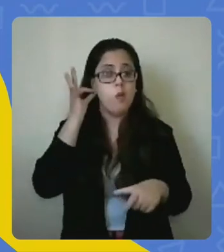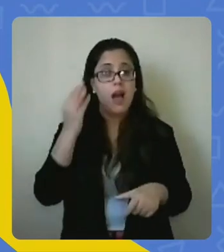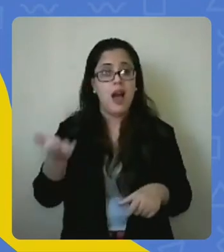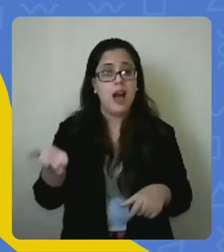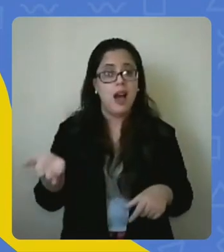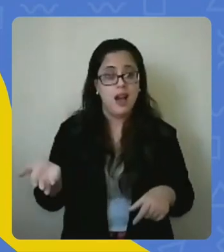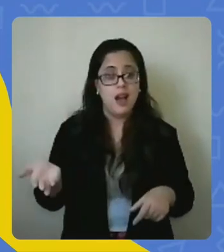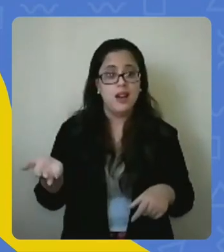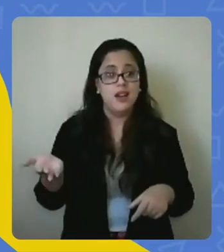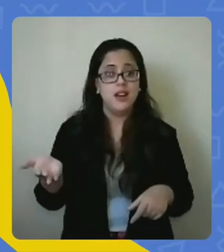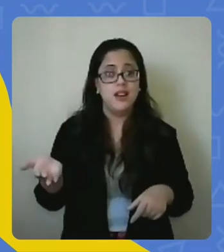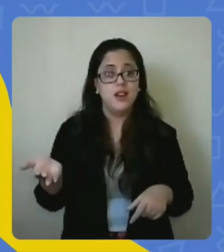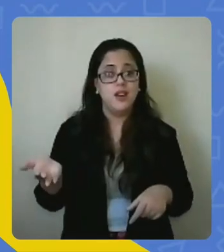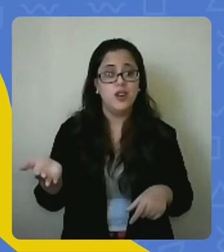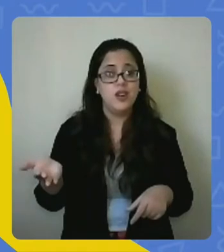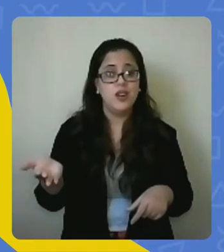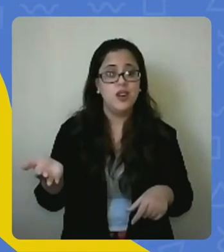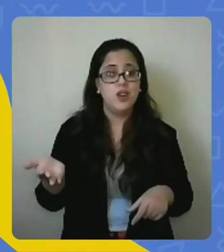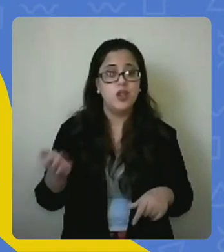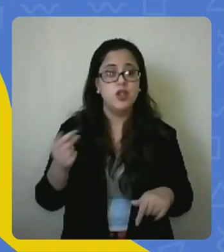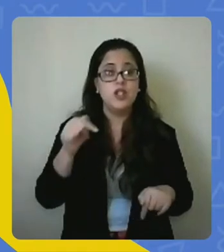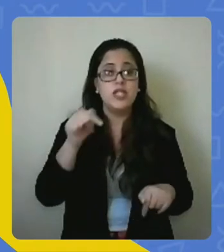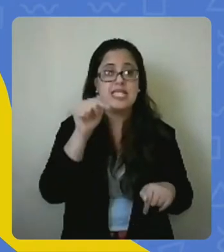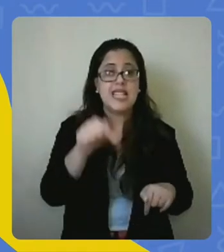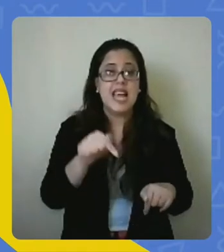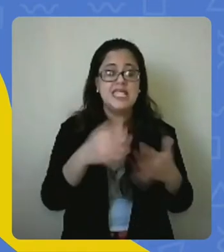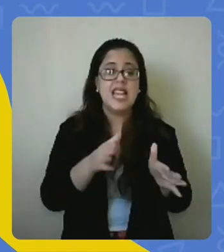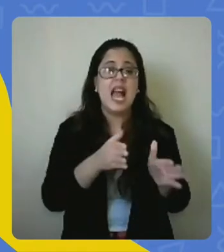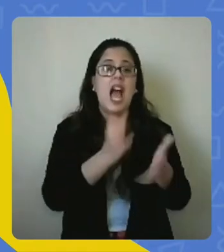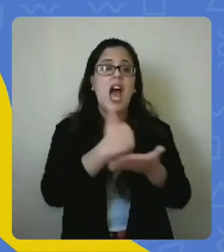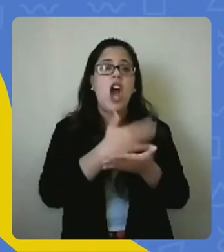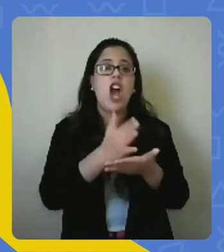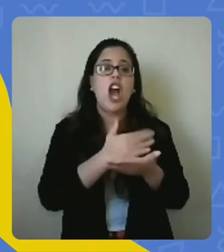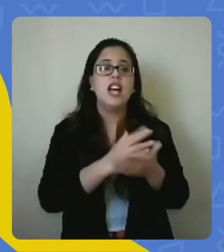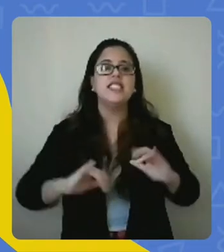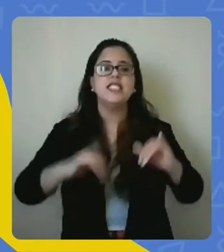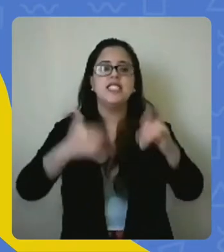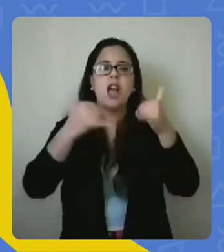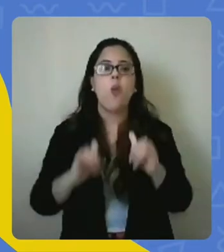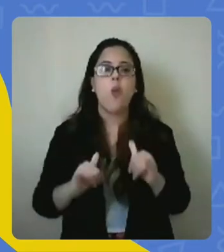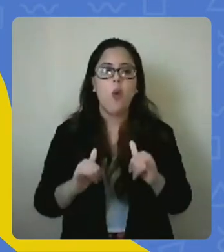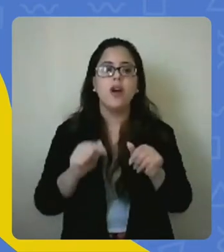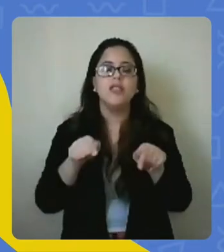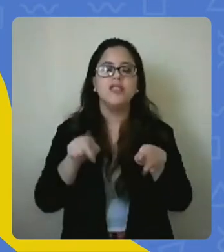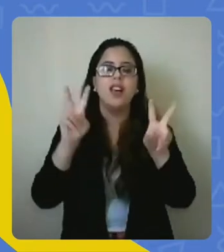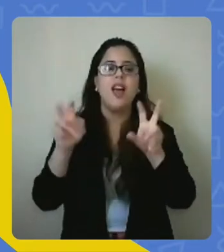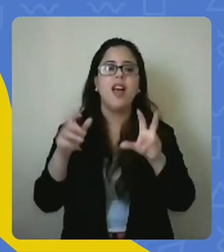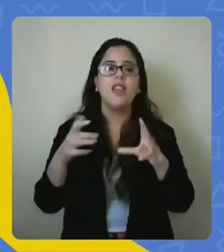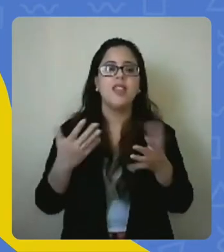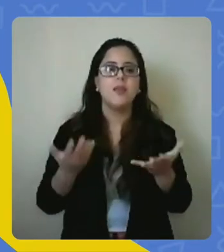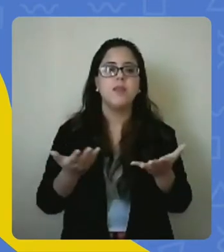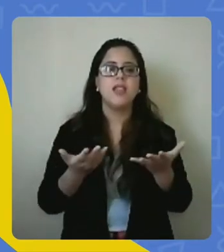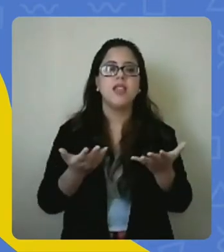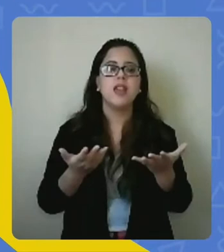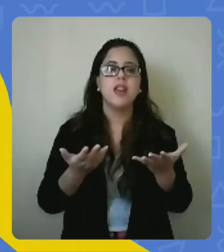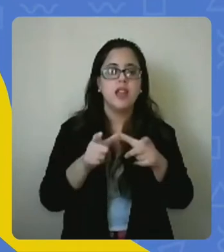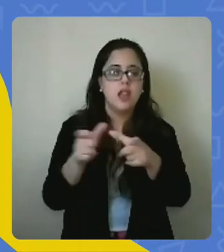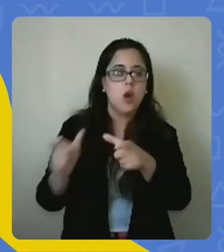cumpleaños, entonces pues organiza el juego, o sea, el juego, el cumpleaños, pero después nadie llega a su